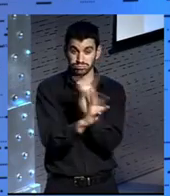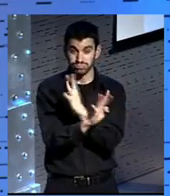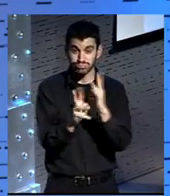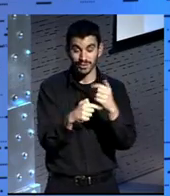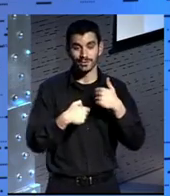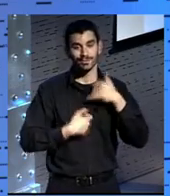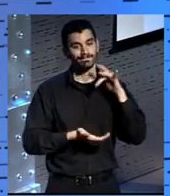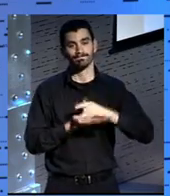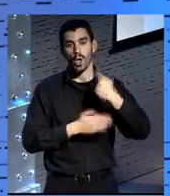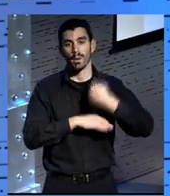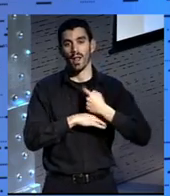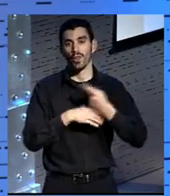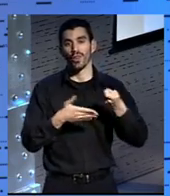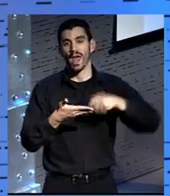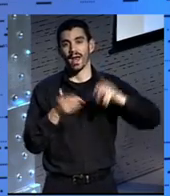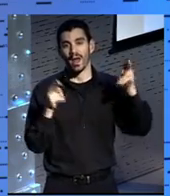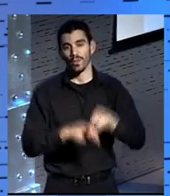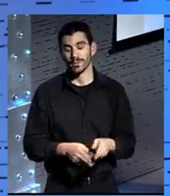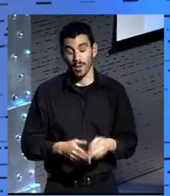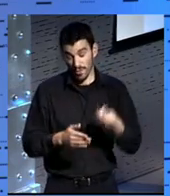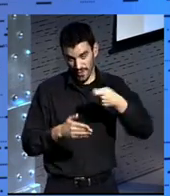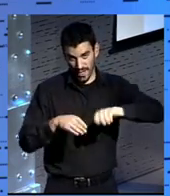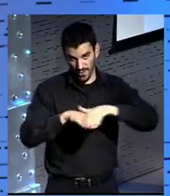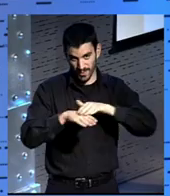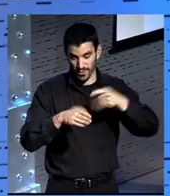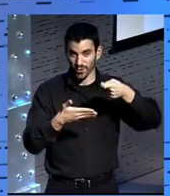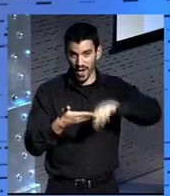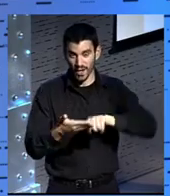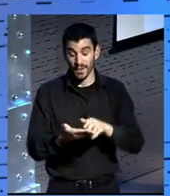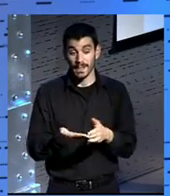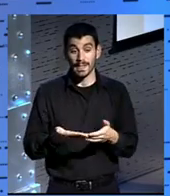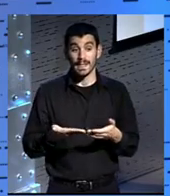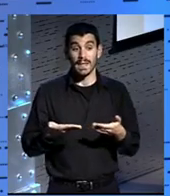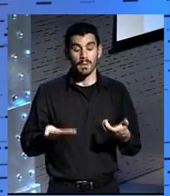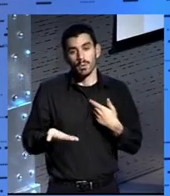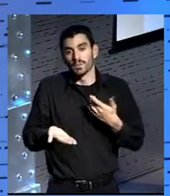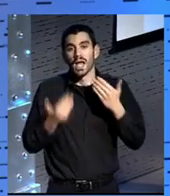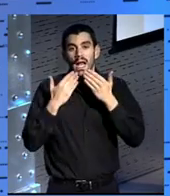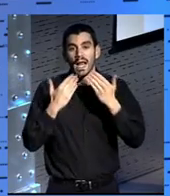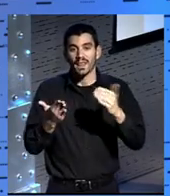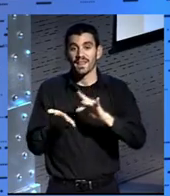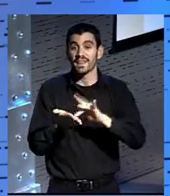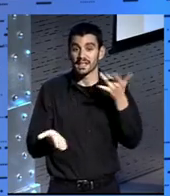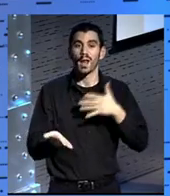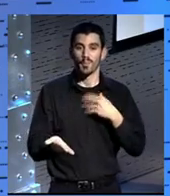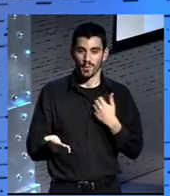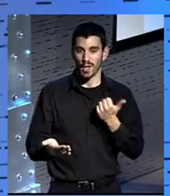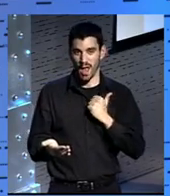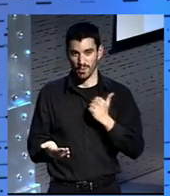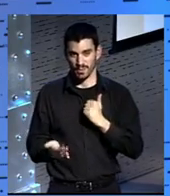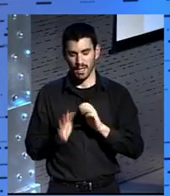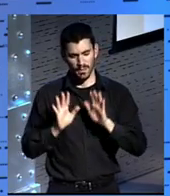con más afluencia, pero esa pena la podemos superar gracias a la digitalización. No, pero las oficinas van a seguir aguantándonos los